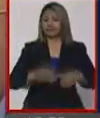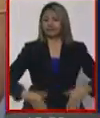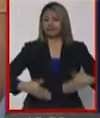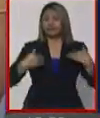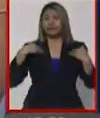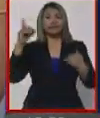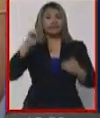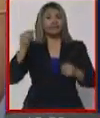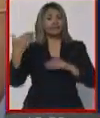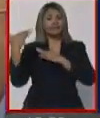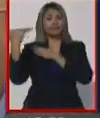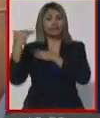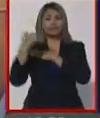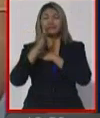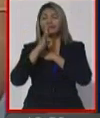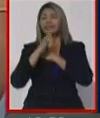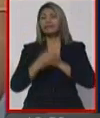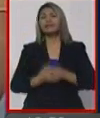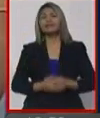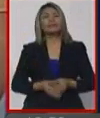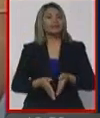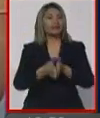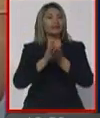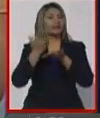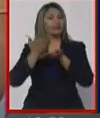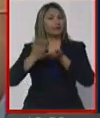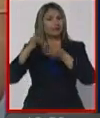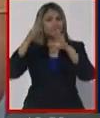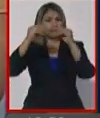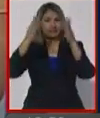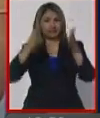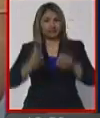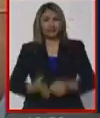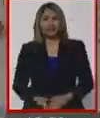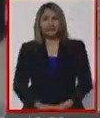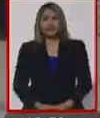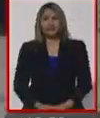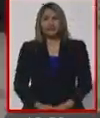residentes paceños en Santa Cruz se manifiestan y piden la destitución del docente.